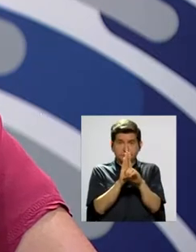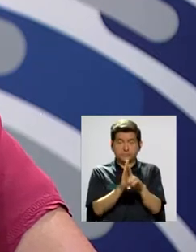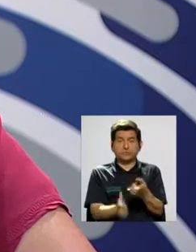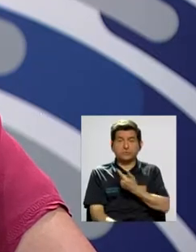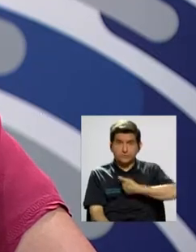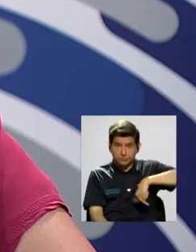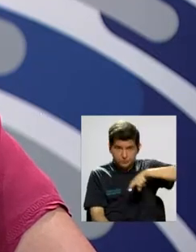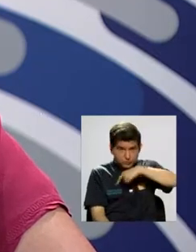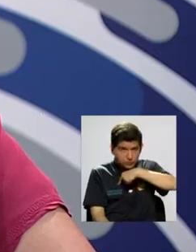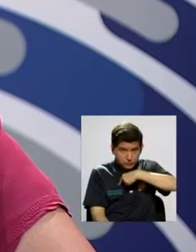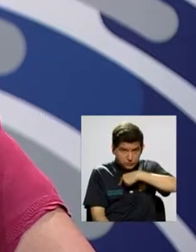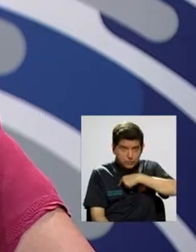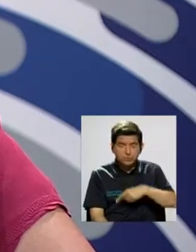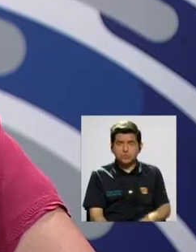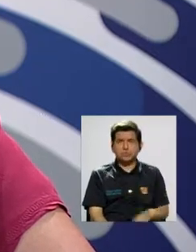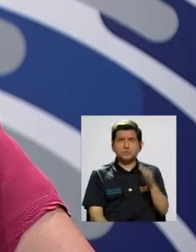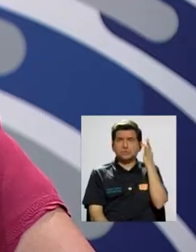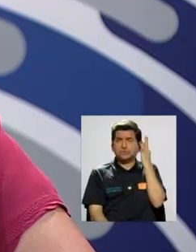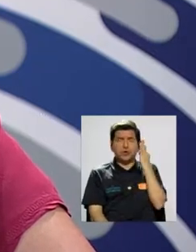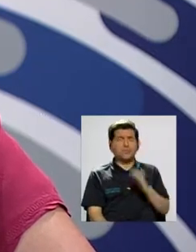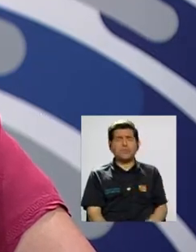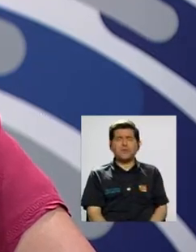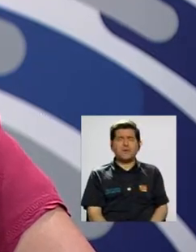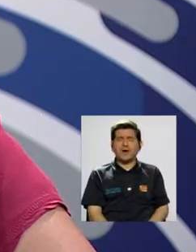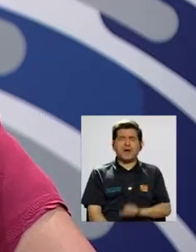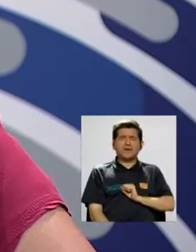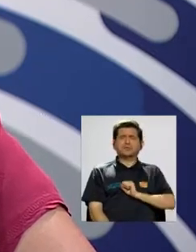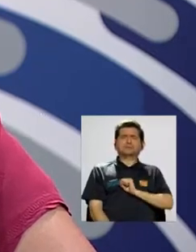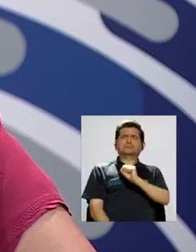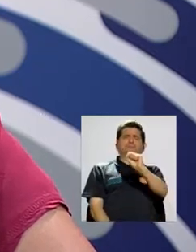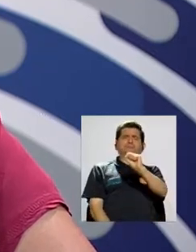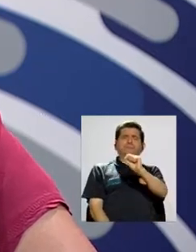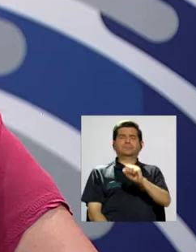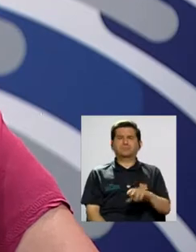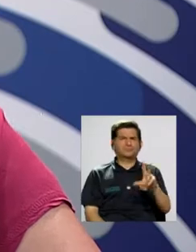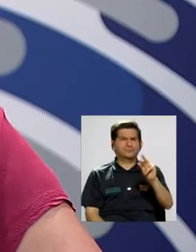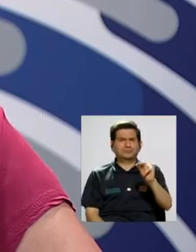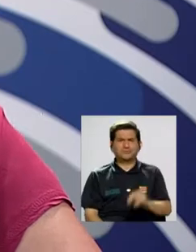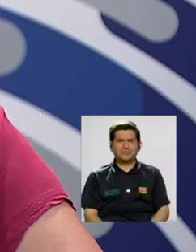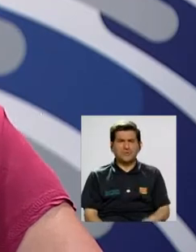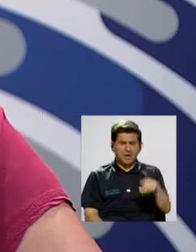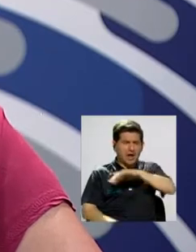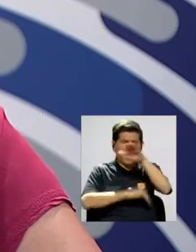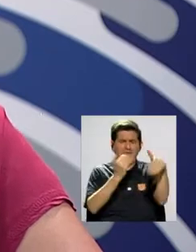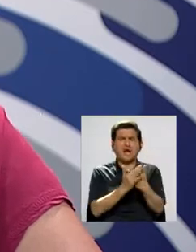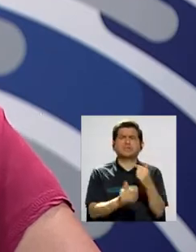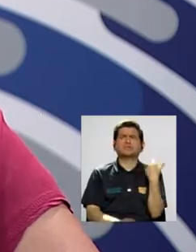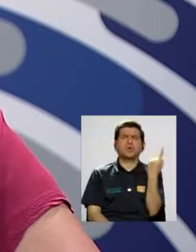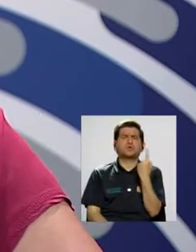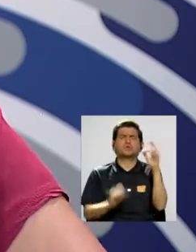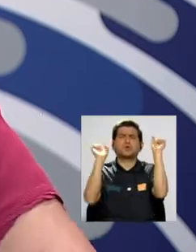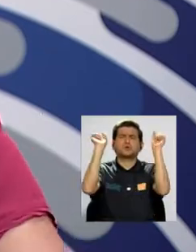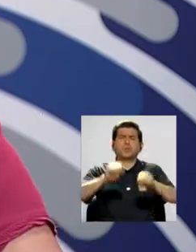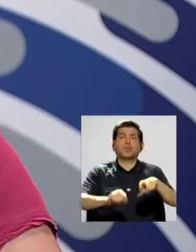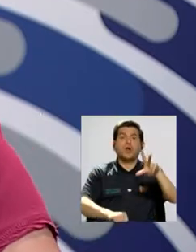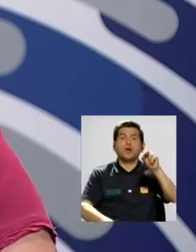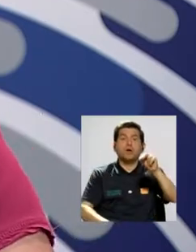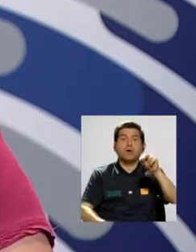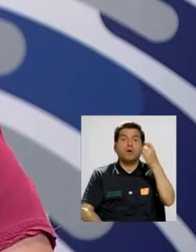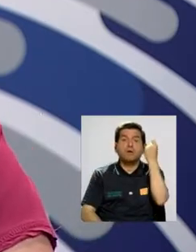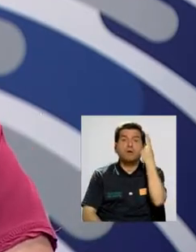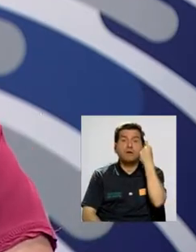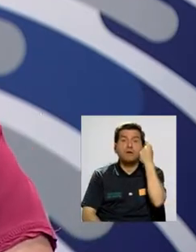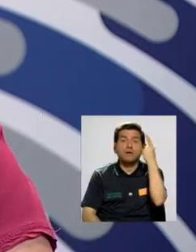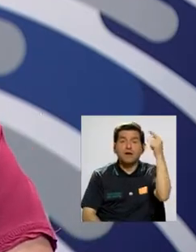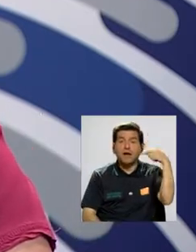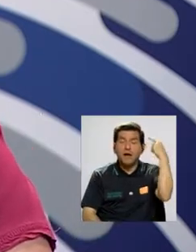no somos ni mujeres maravillas ni supermanes para decir aquí lo sacamos todos solos. O sea, tenemos que entender que al Estado